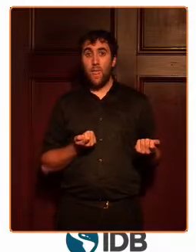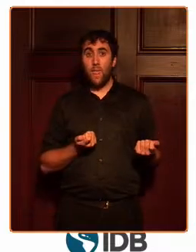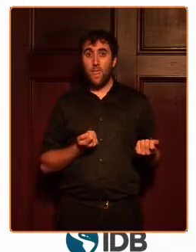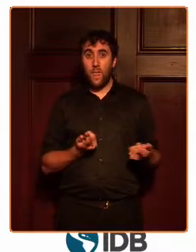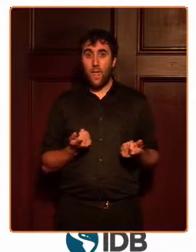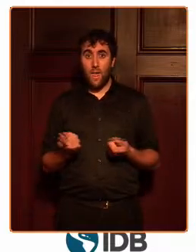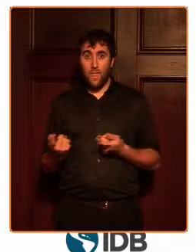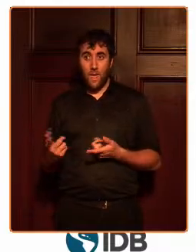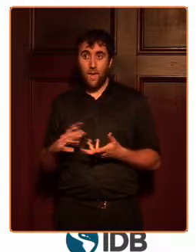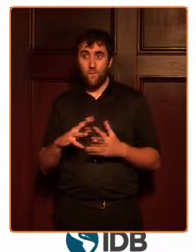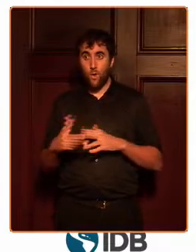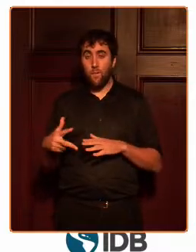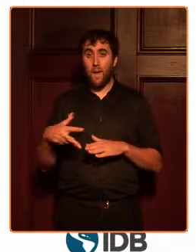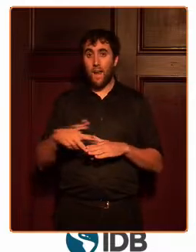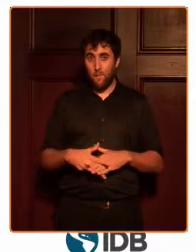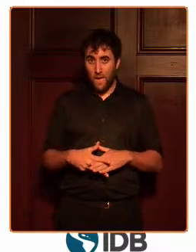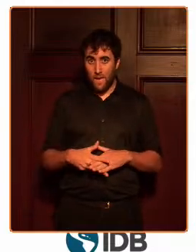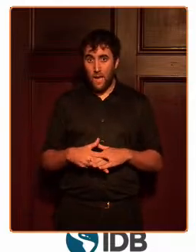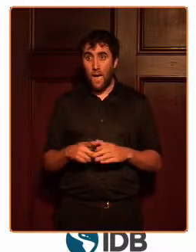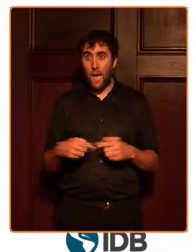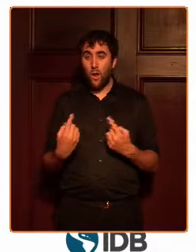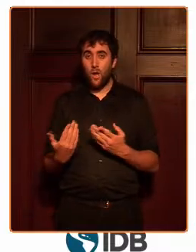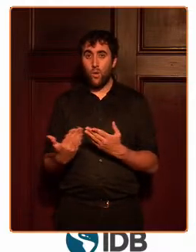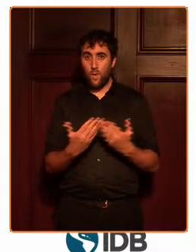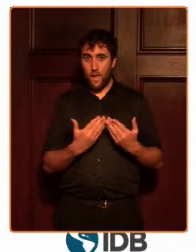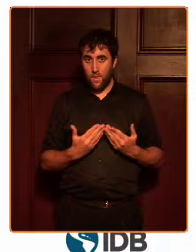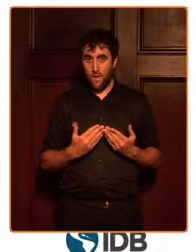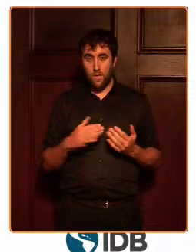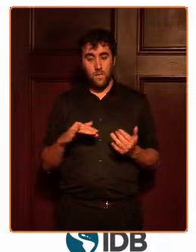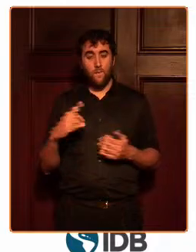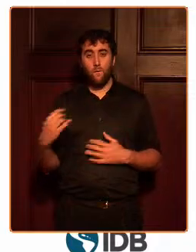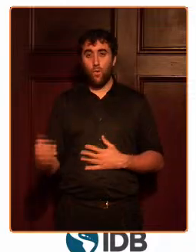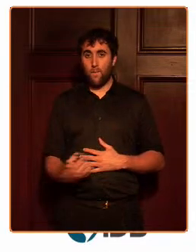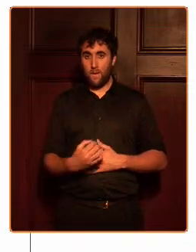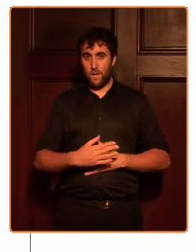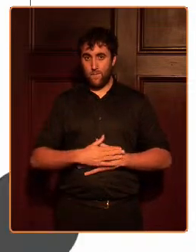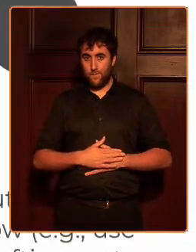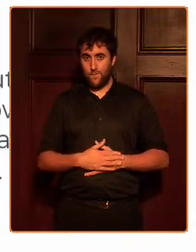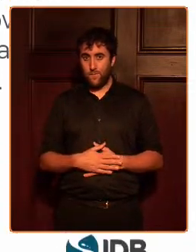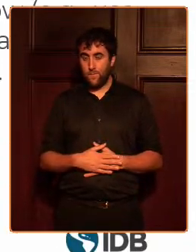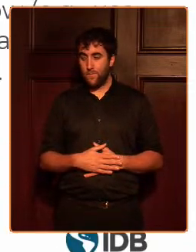la herramienta de inteligencia artificial al estudiante es fundamental.